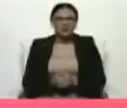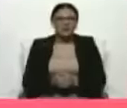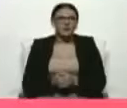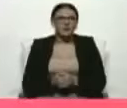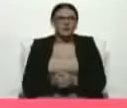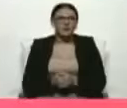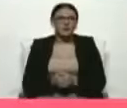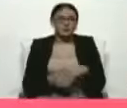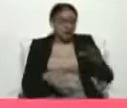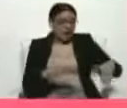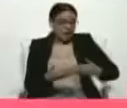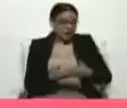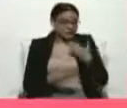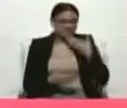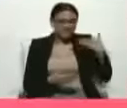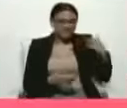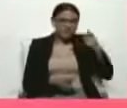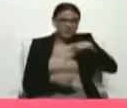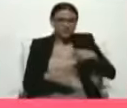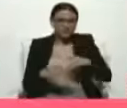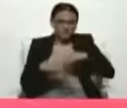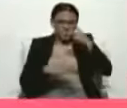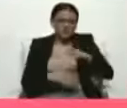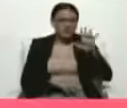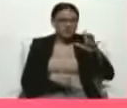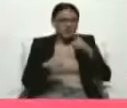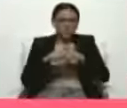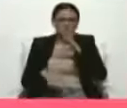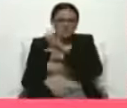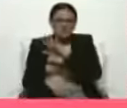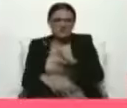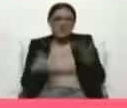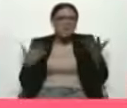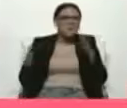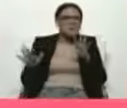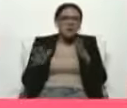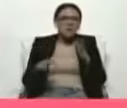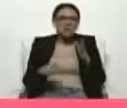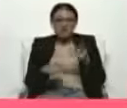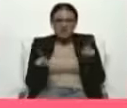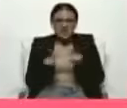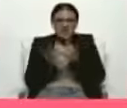Hasta ahora 5x5. Que es como una hojilla de 5 filos.